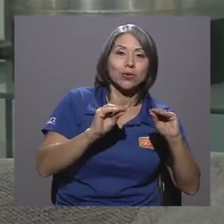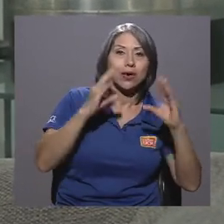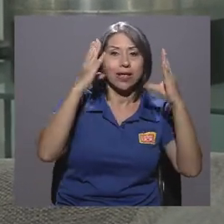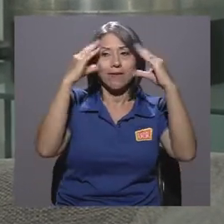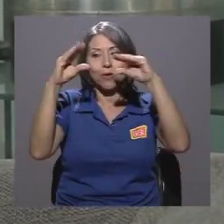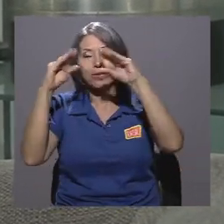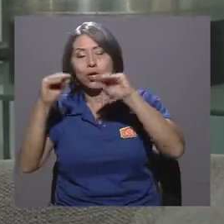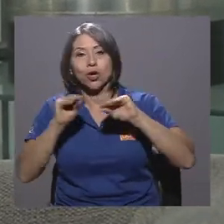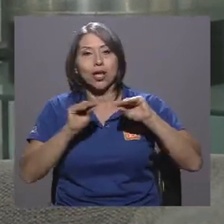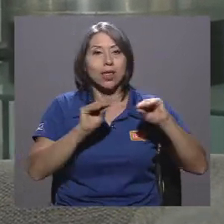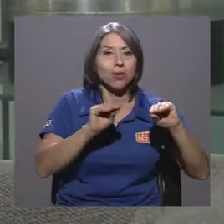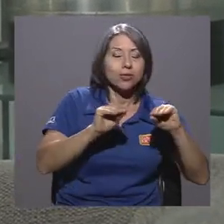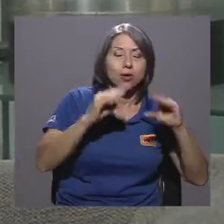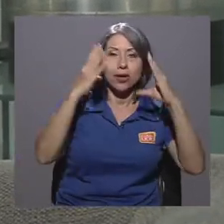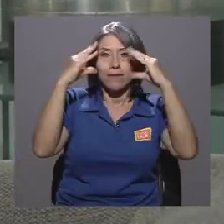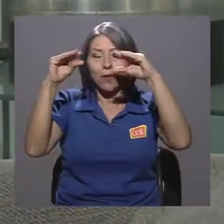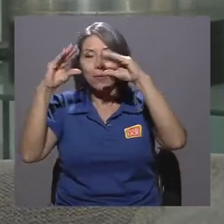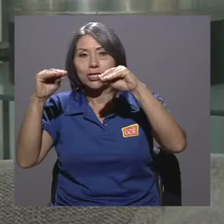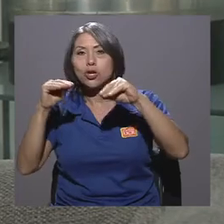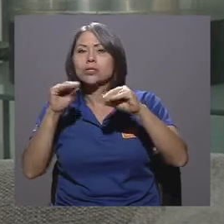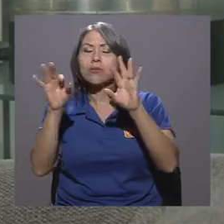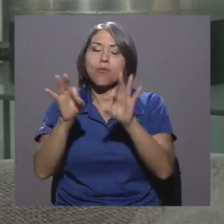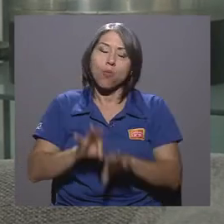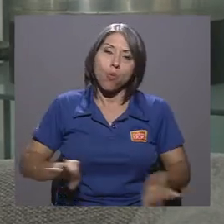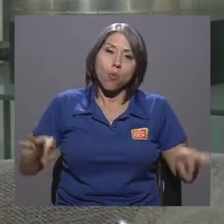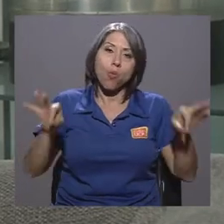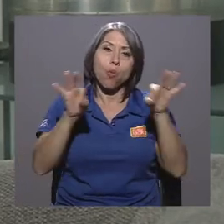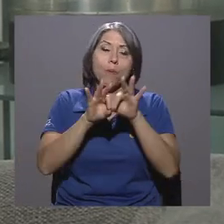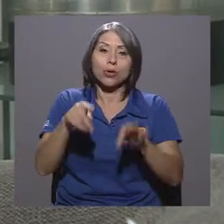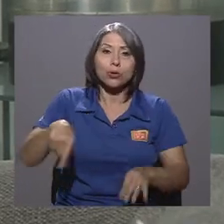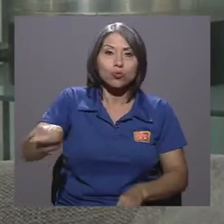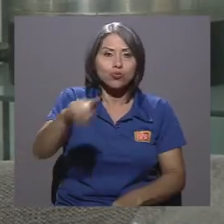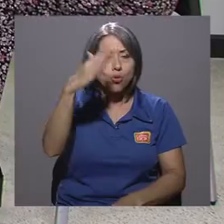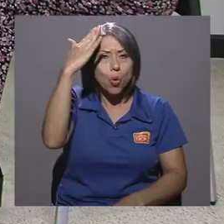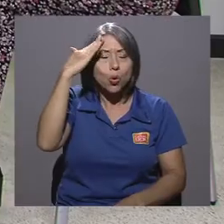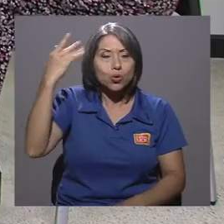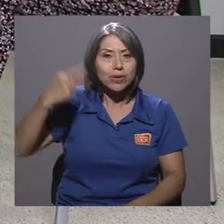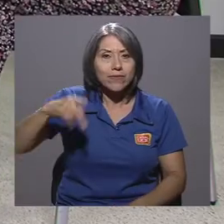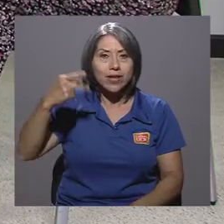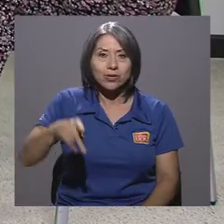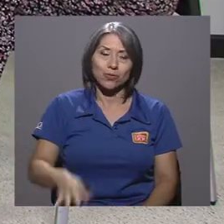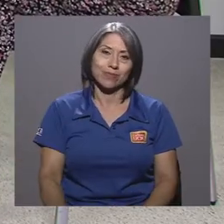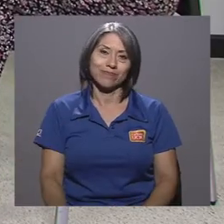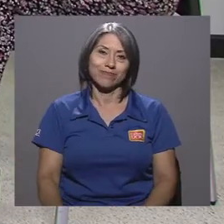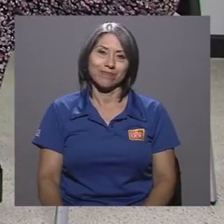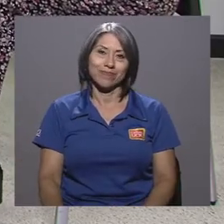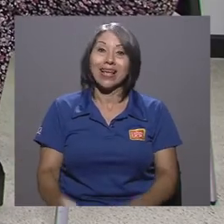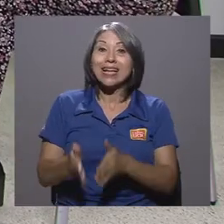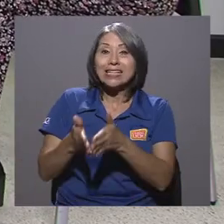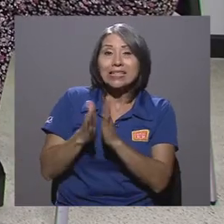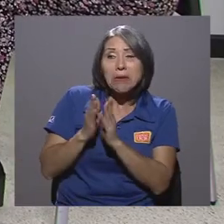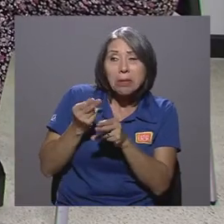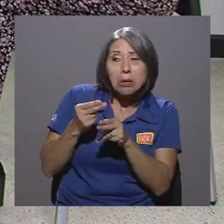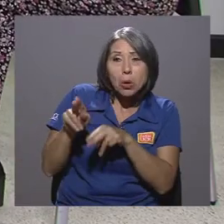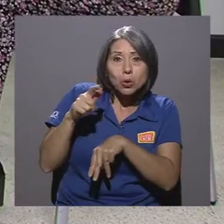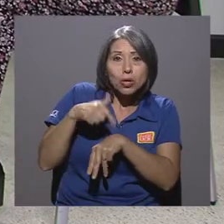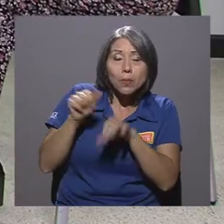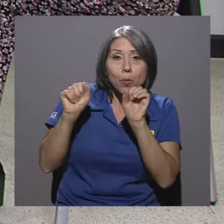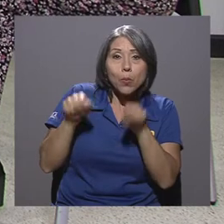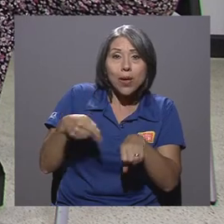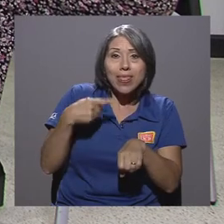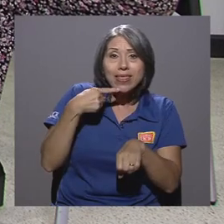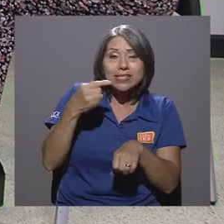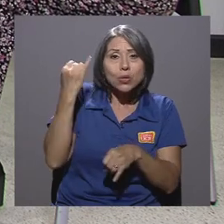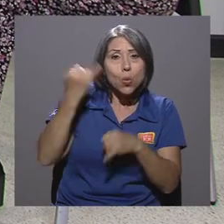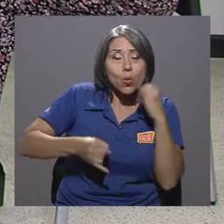es un tema fundamental para que la población conozca verdaderamente su riesgo. Les iba a pedir así que si en un tiempito así cortito nos pueden dar como